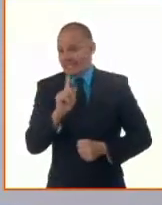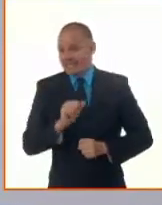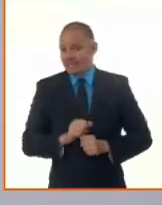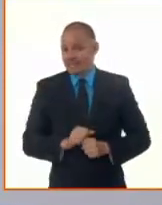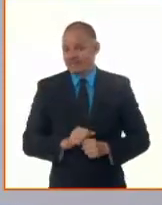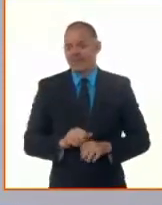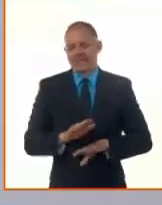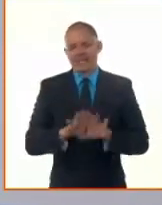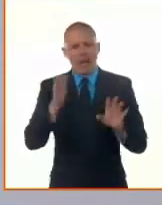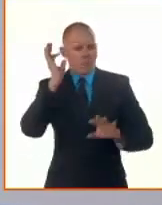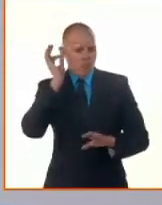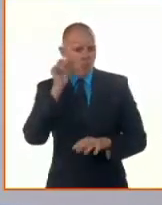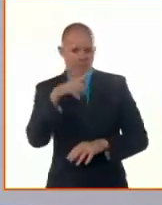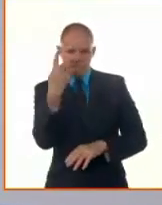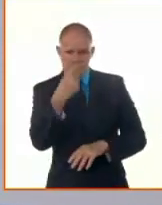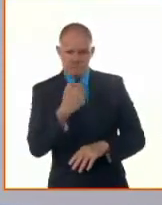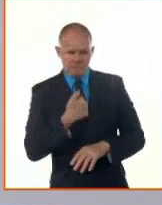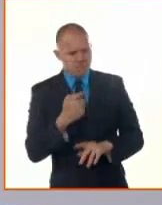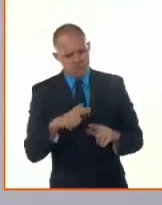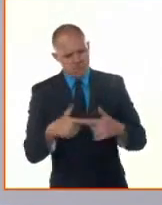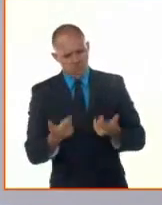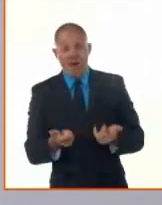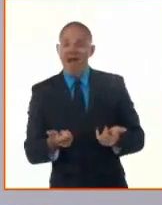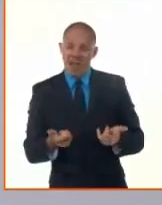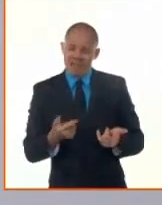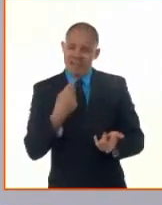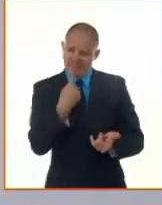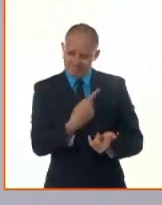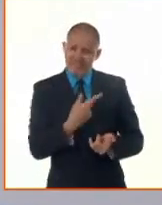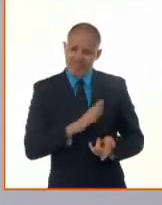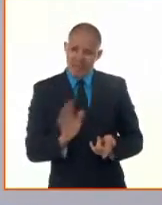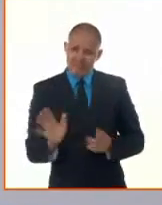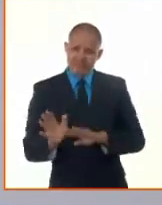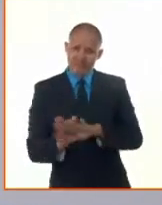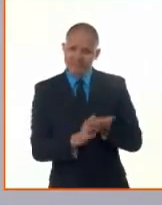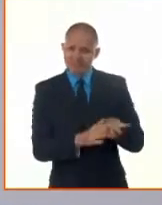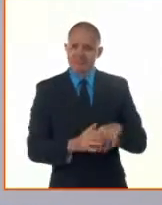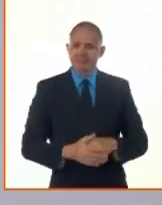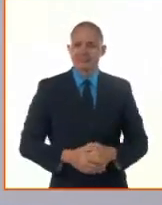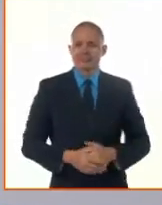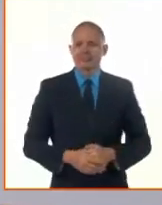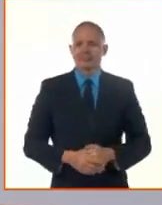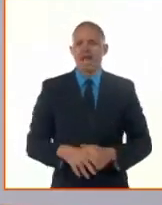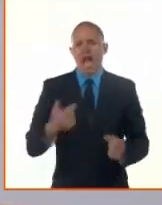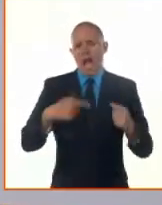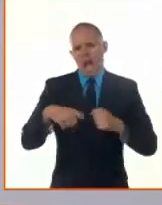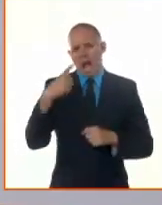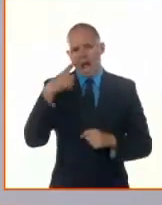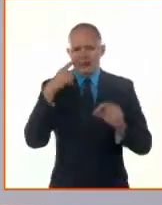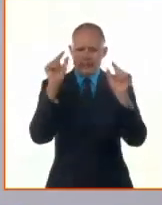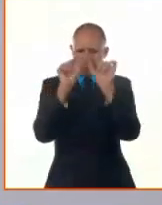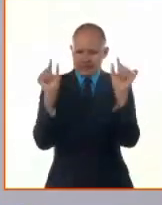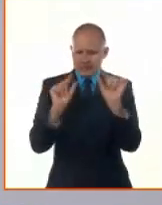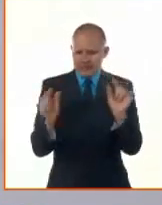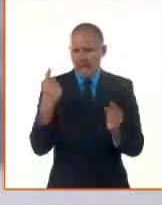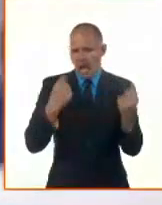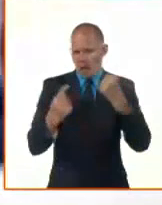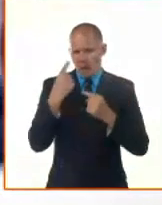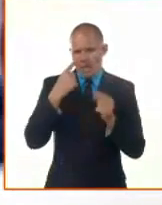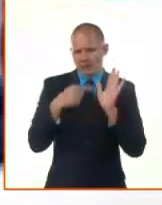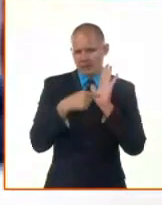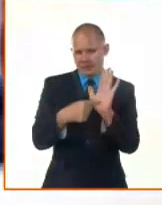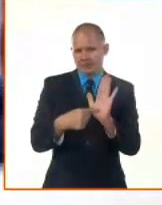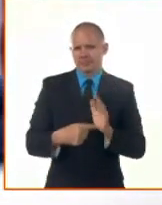Dunia continuamos y entramos en el tema propiamente vamos a auxiliarnos de Unas notas que como siempre preparamos para